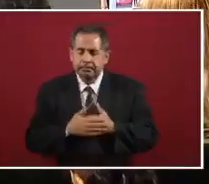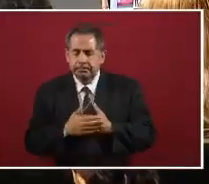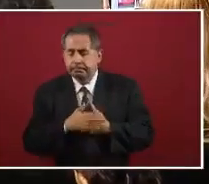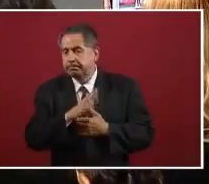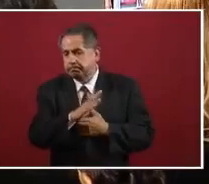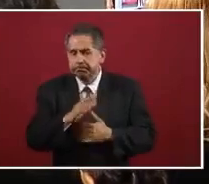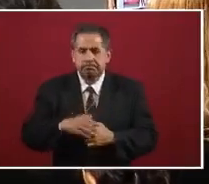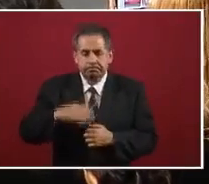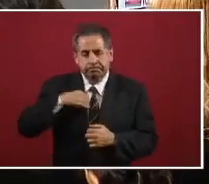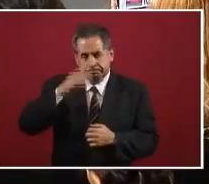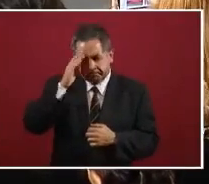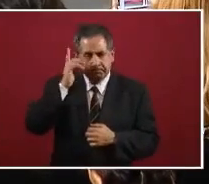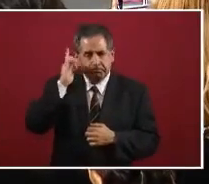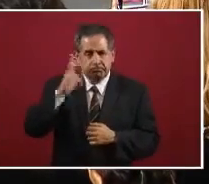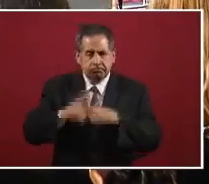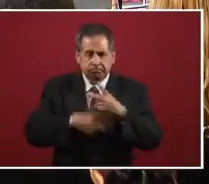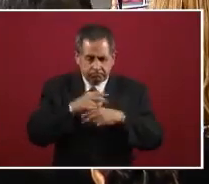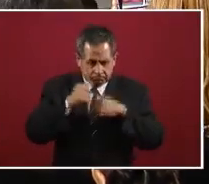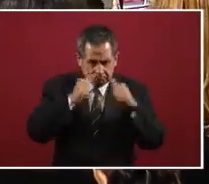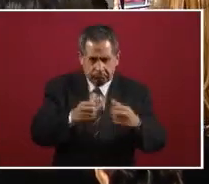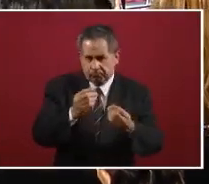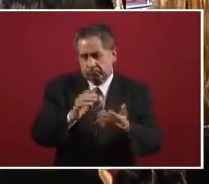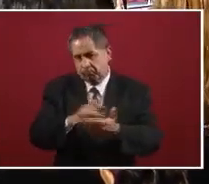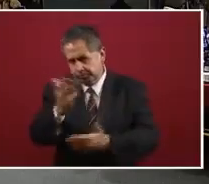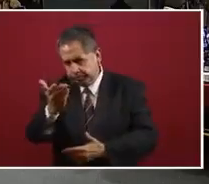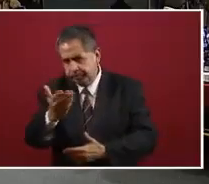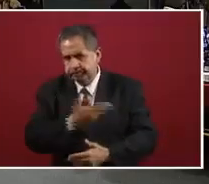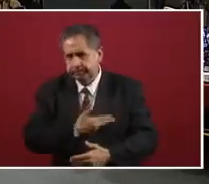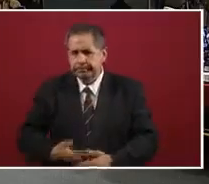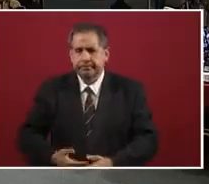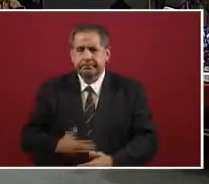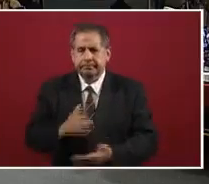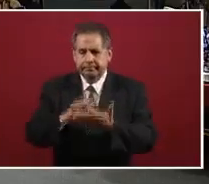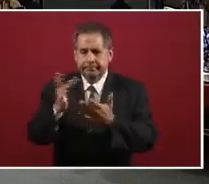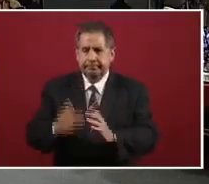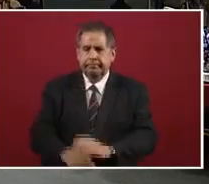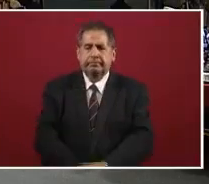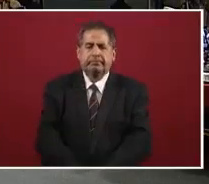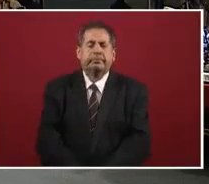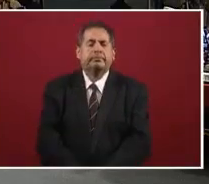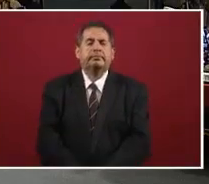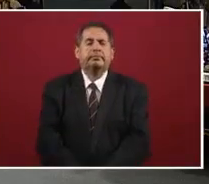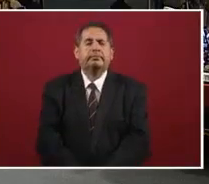podamos atenderlo. Muchas gracias, presidente.